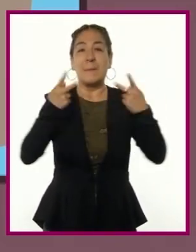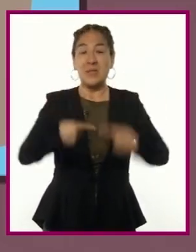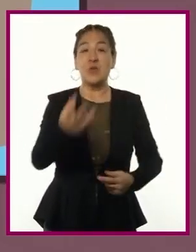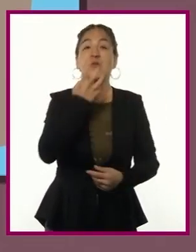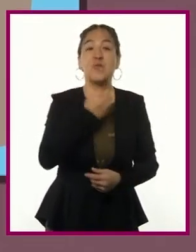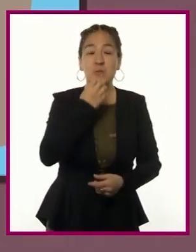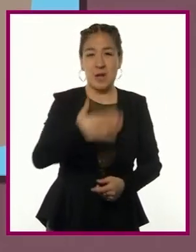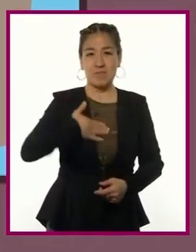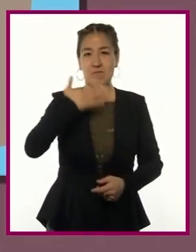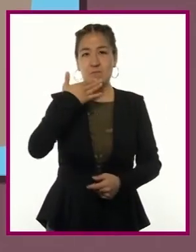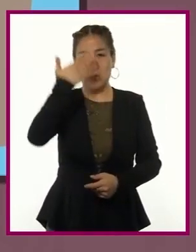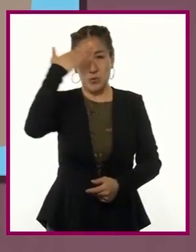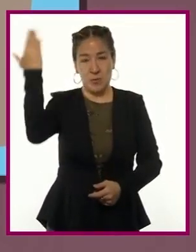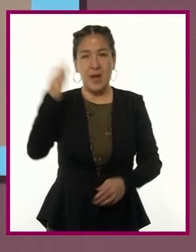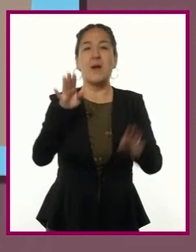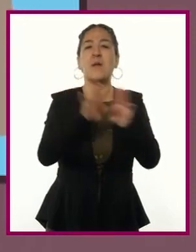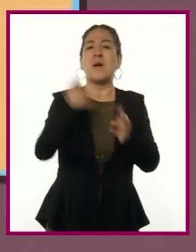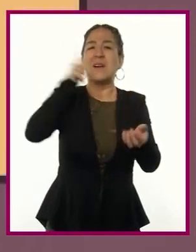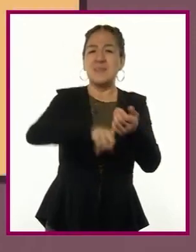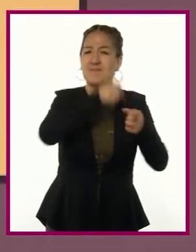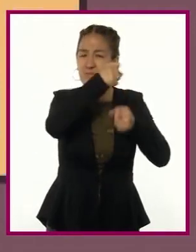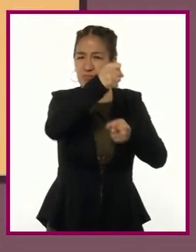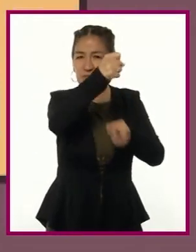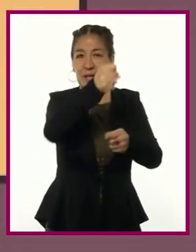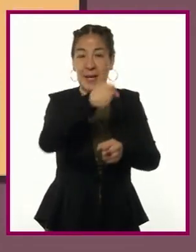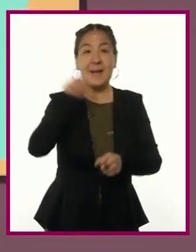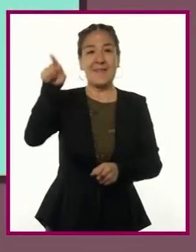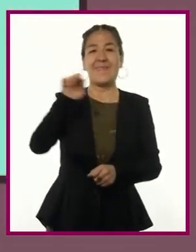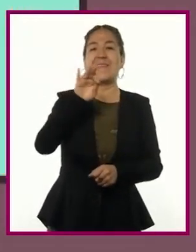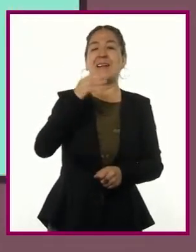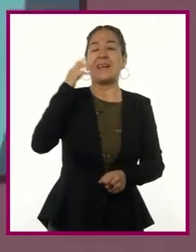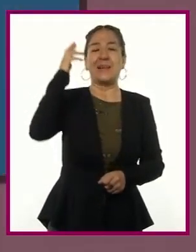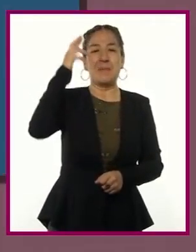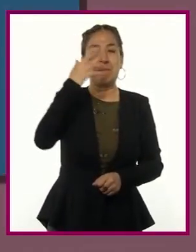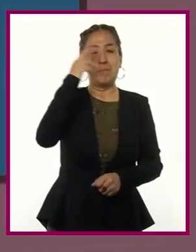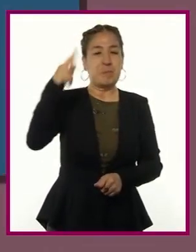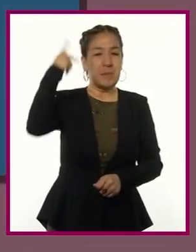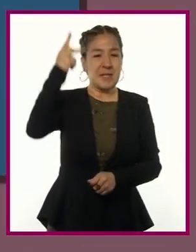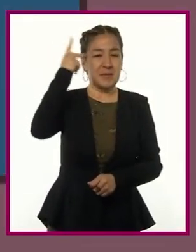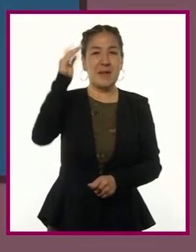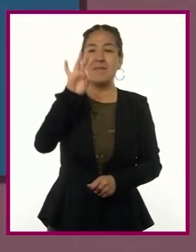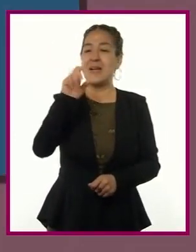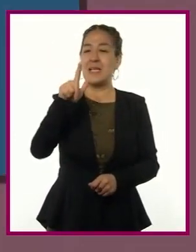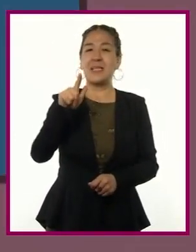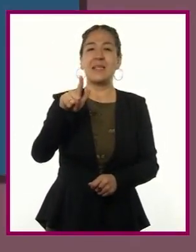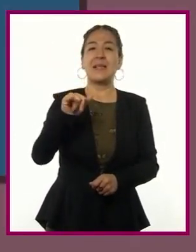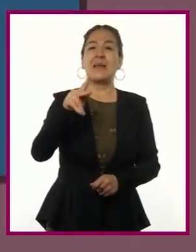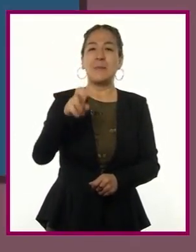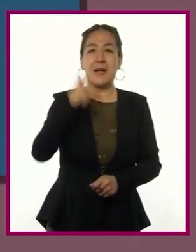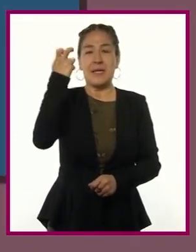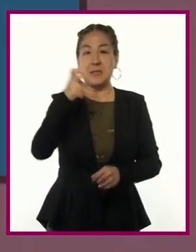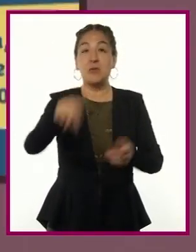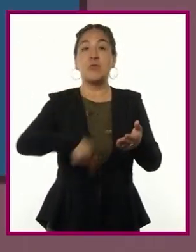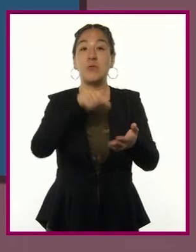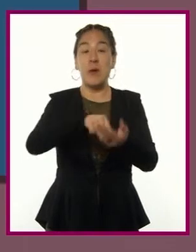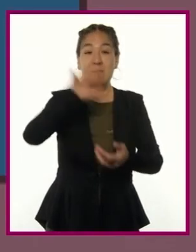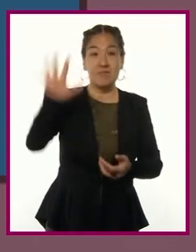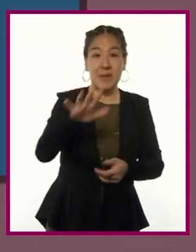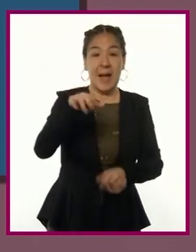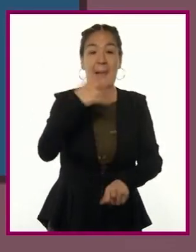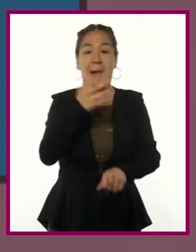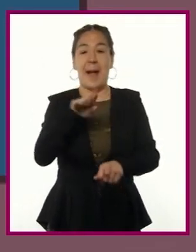y musulmanes. Felipe II, rey de España, implantó los tribunales del Santo Oficio en el continente americano